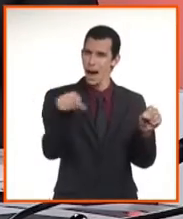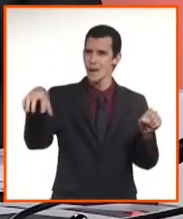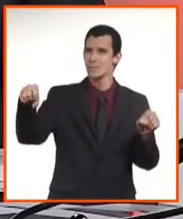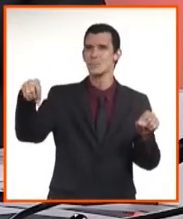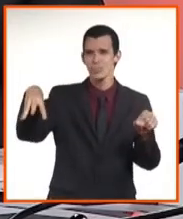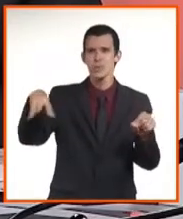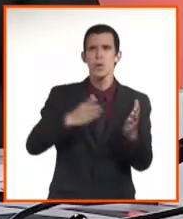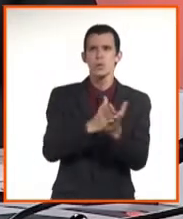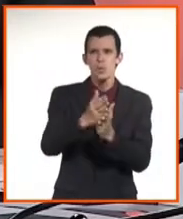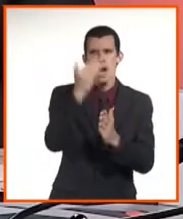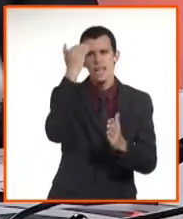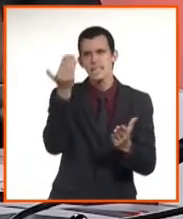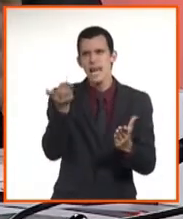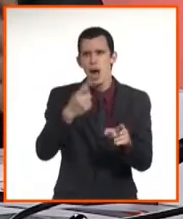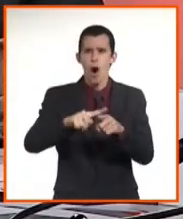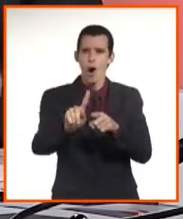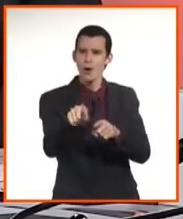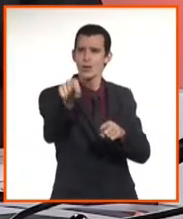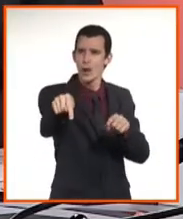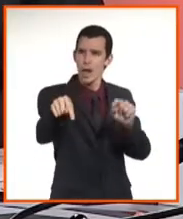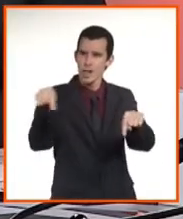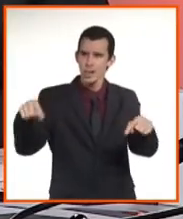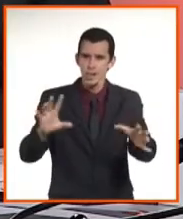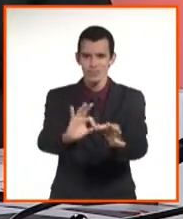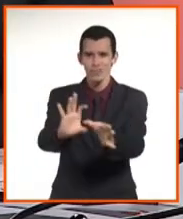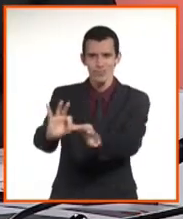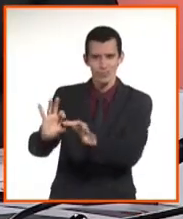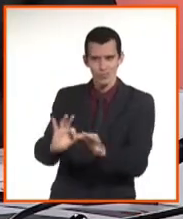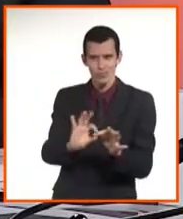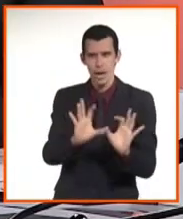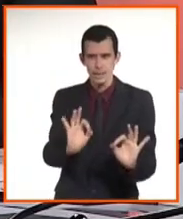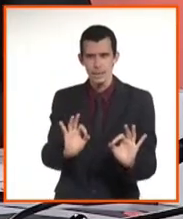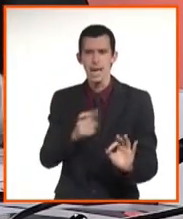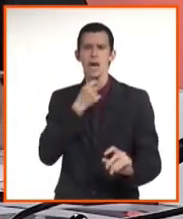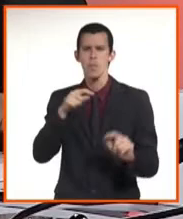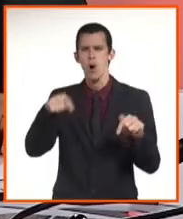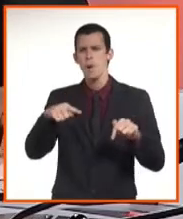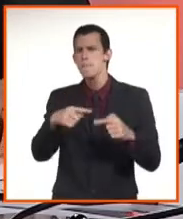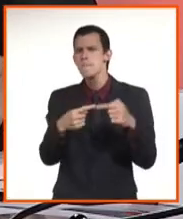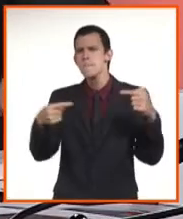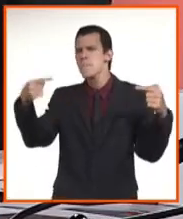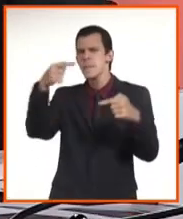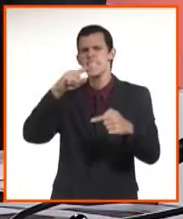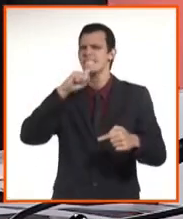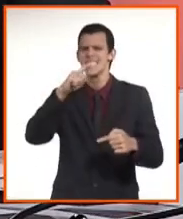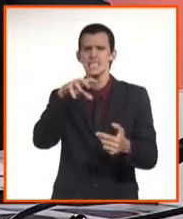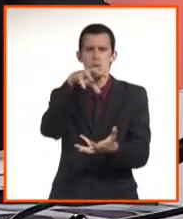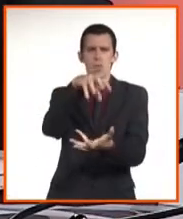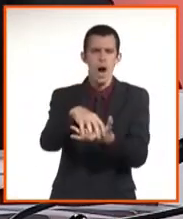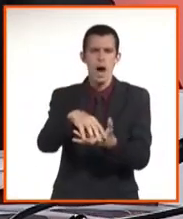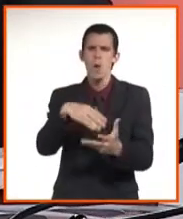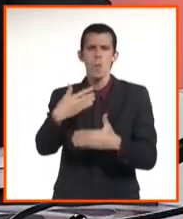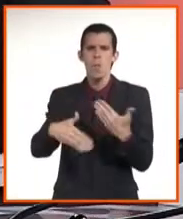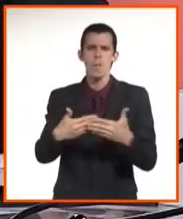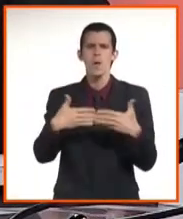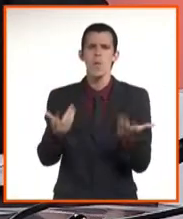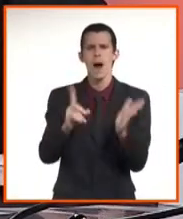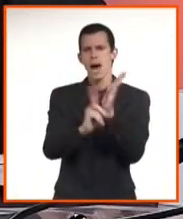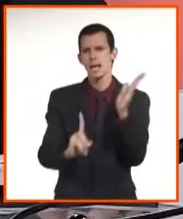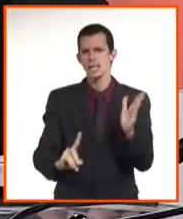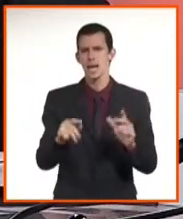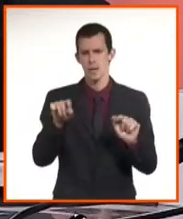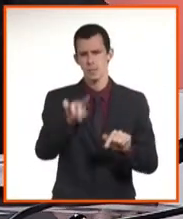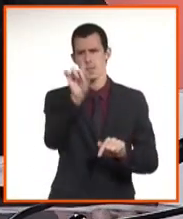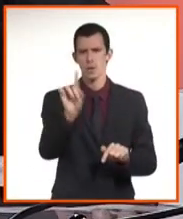la disponibilidad técnica que hoy tenemos? ¿Cuáles son las principales afectaciones? Sobre eso quisiera que nos informara ahora en la mesa redonda el director de